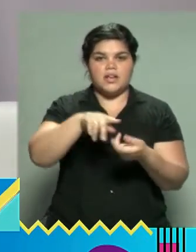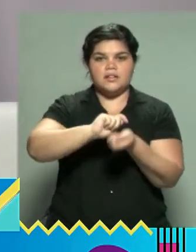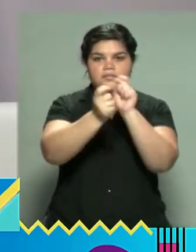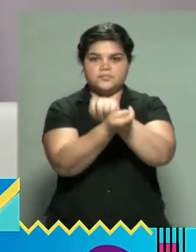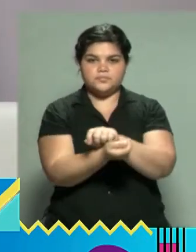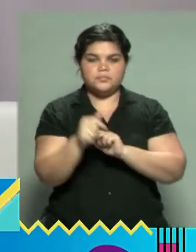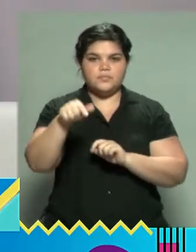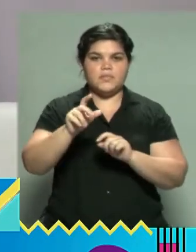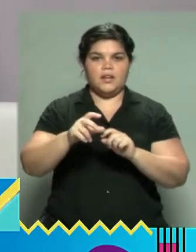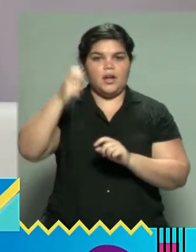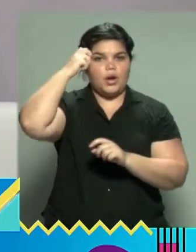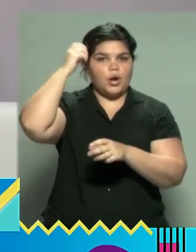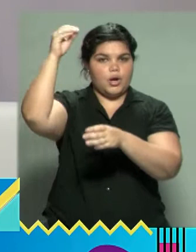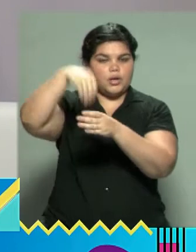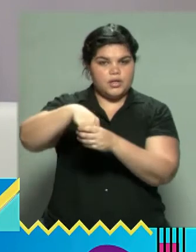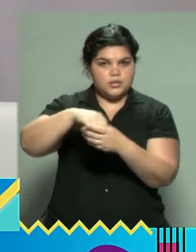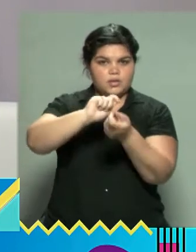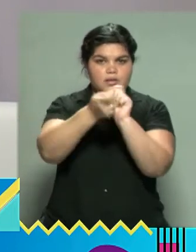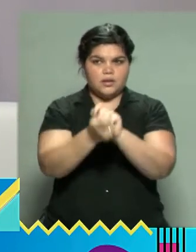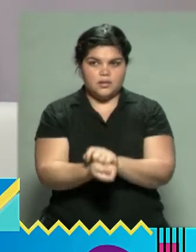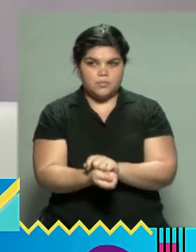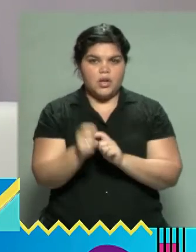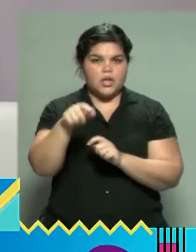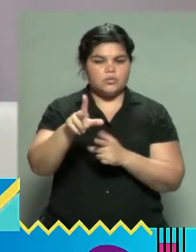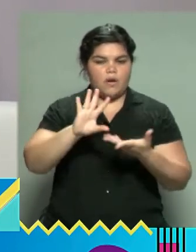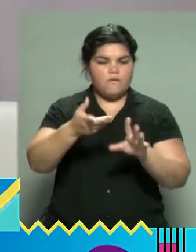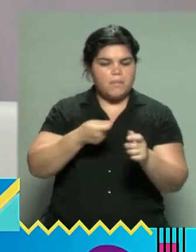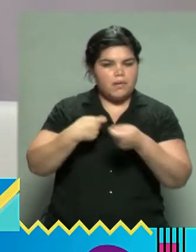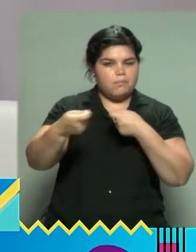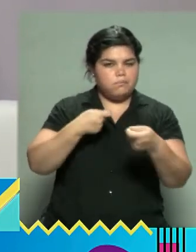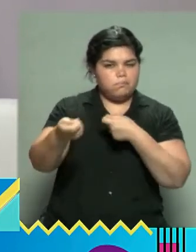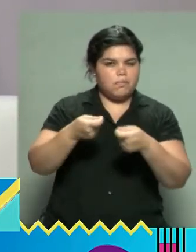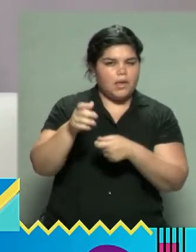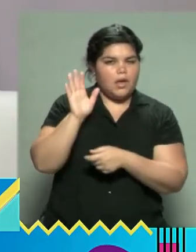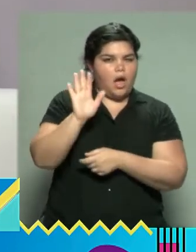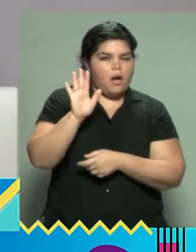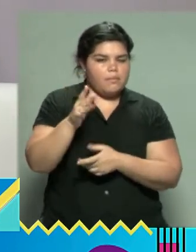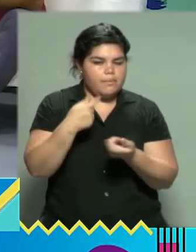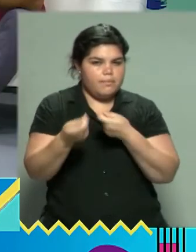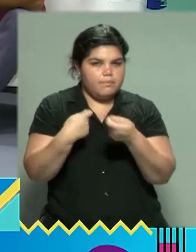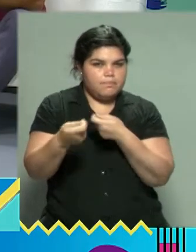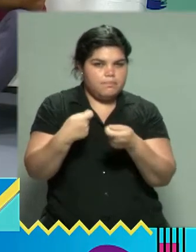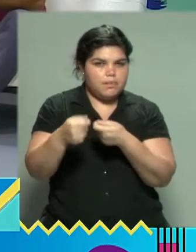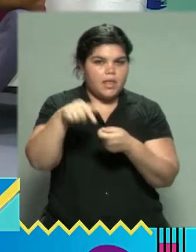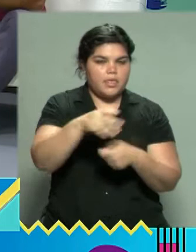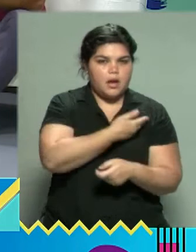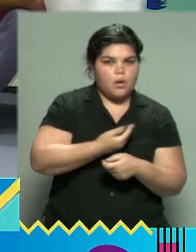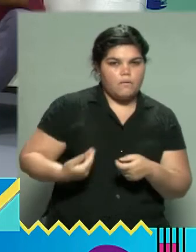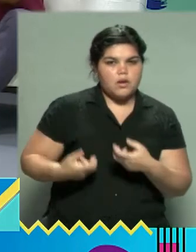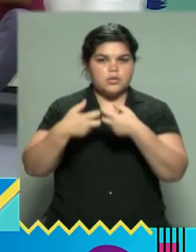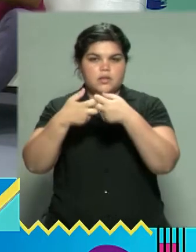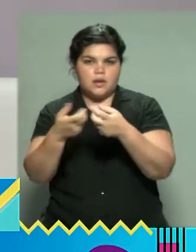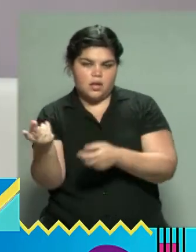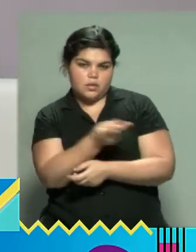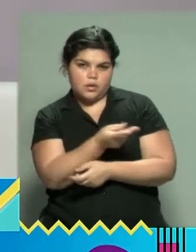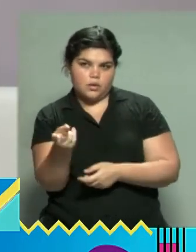Entonces, en ese punto nosotros consideramos que es una herramienta de extorsión, pero que es parte de la complicidad que hay con las dirigencias sindicales y el gobierno. Porque acá